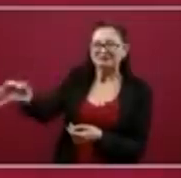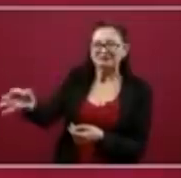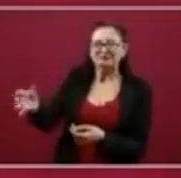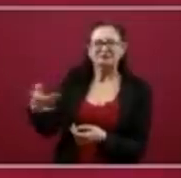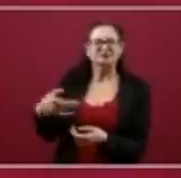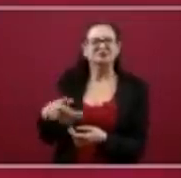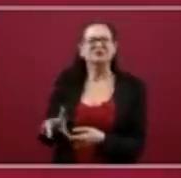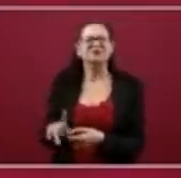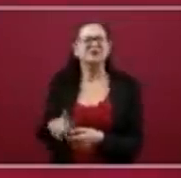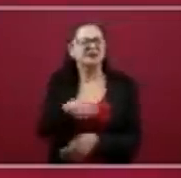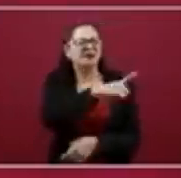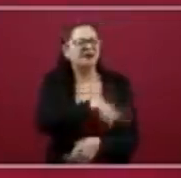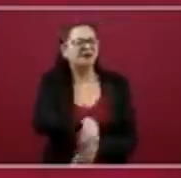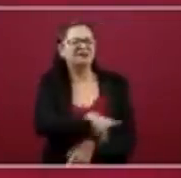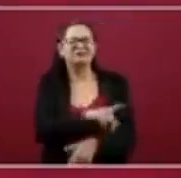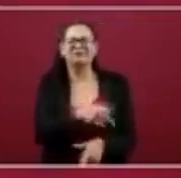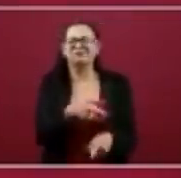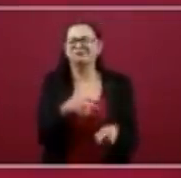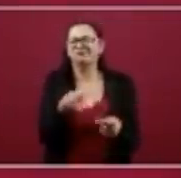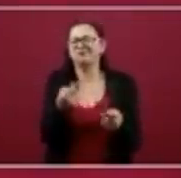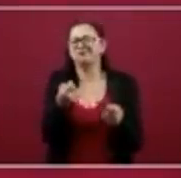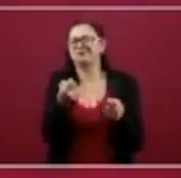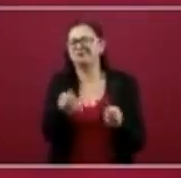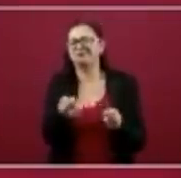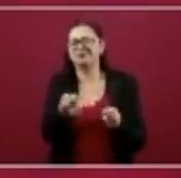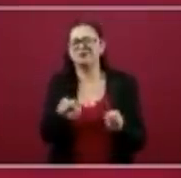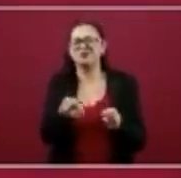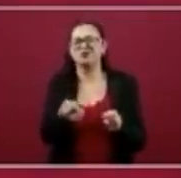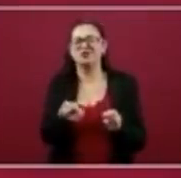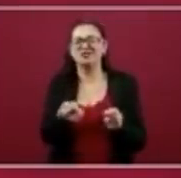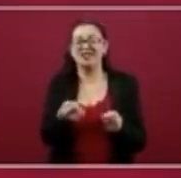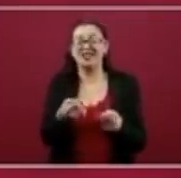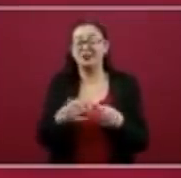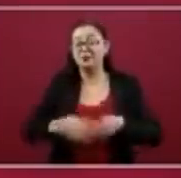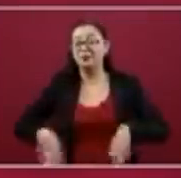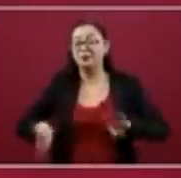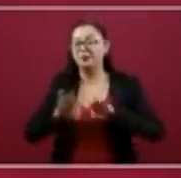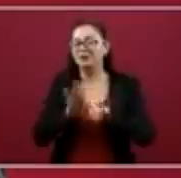Lo que les importó fue la compra